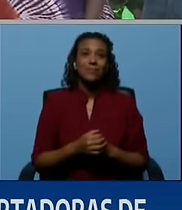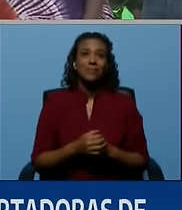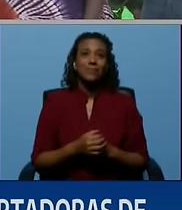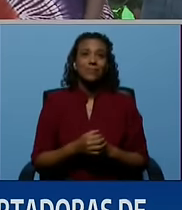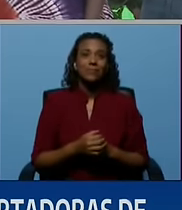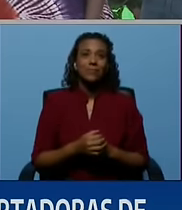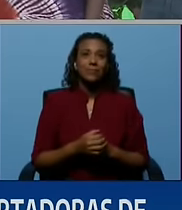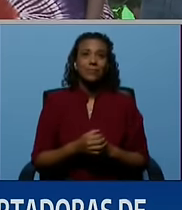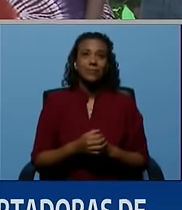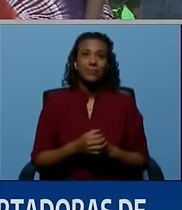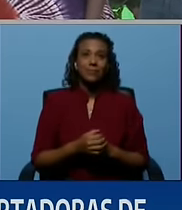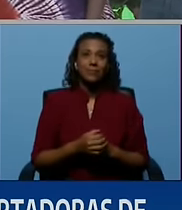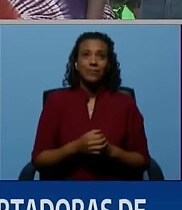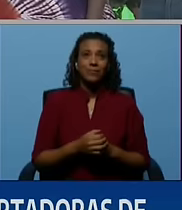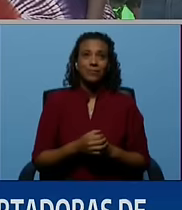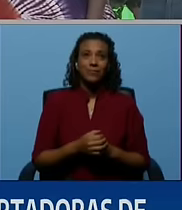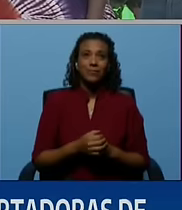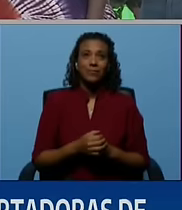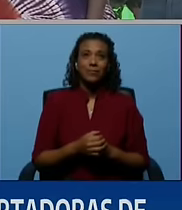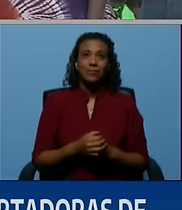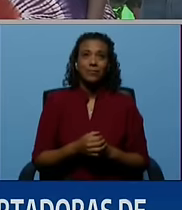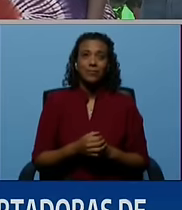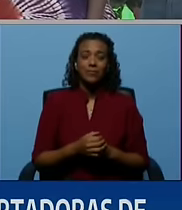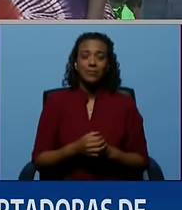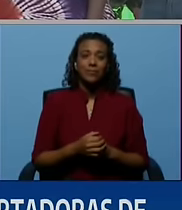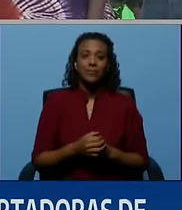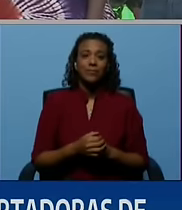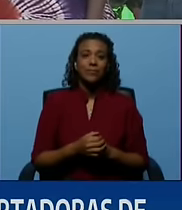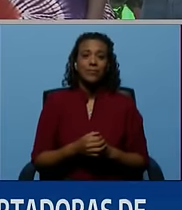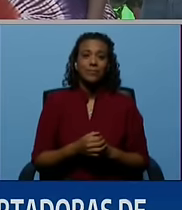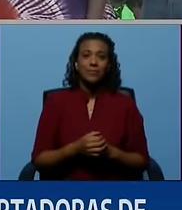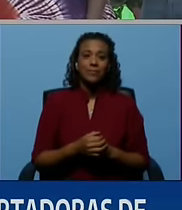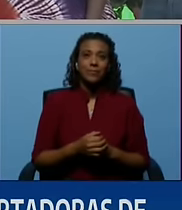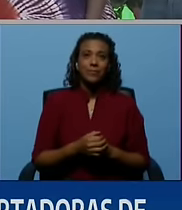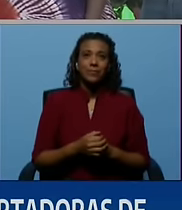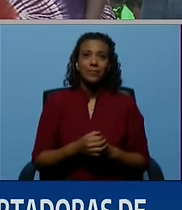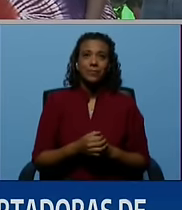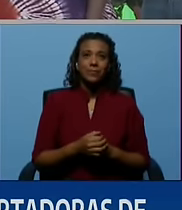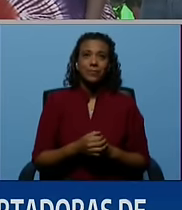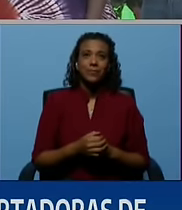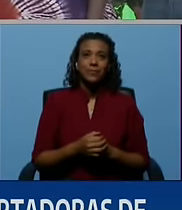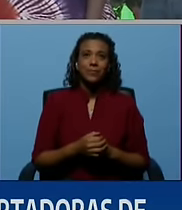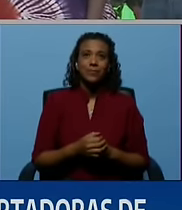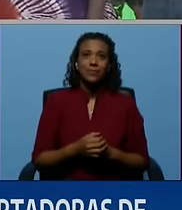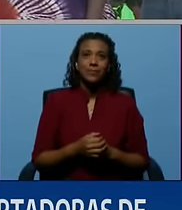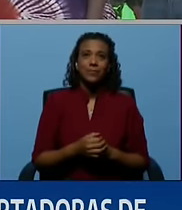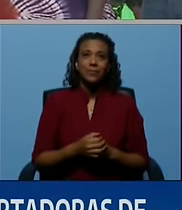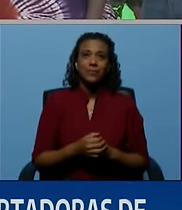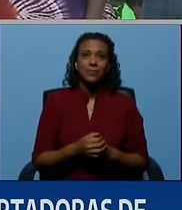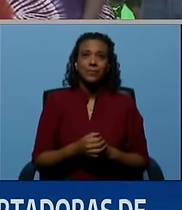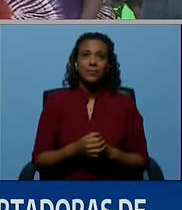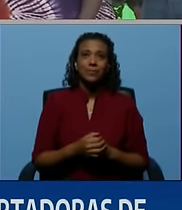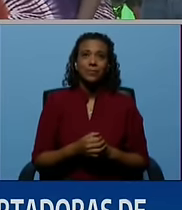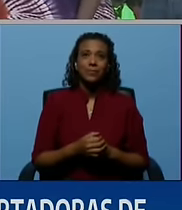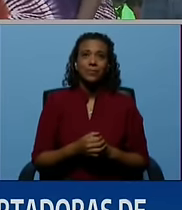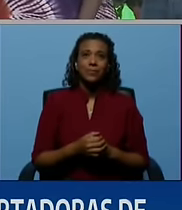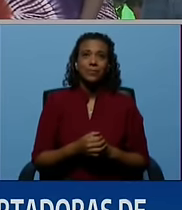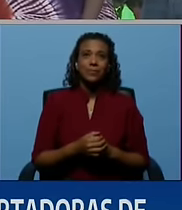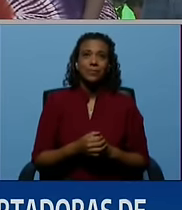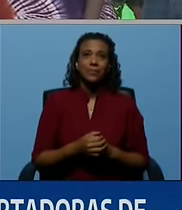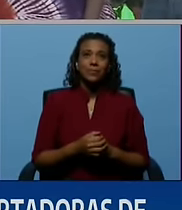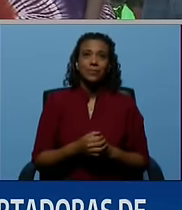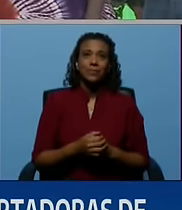On behalf of the people of Namibia, I would like to say thank you to His